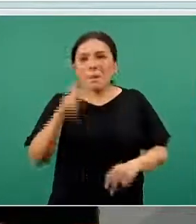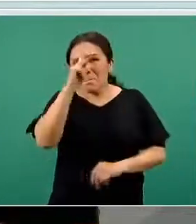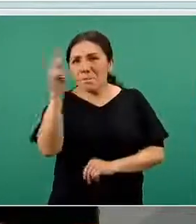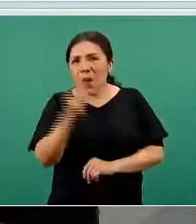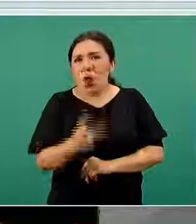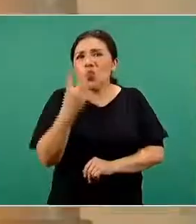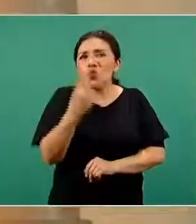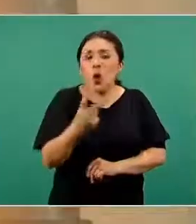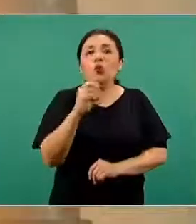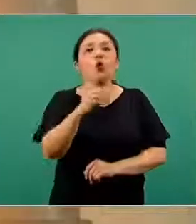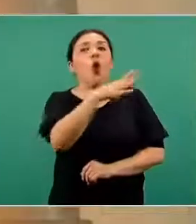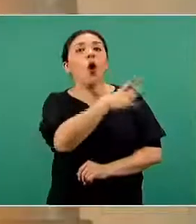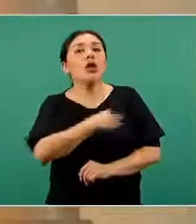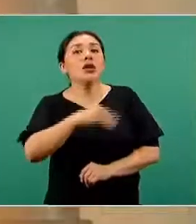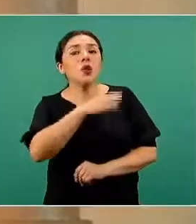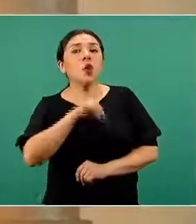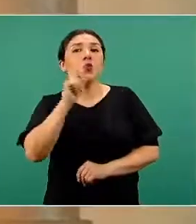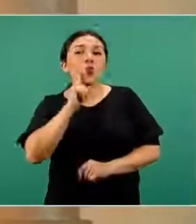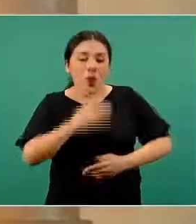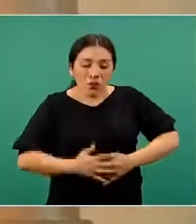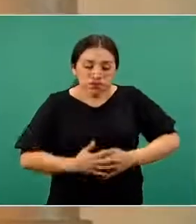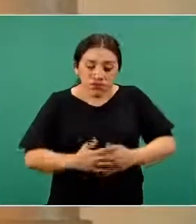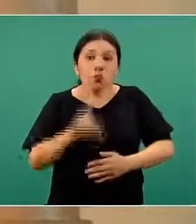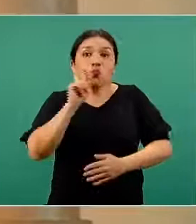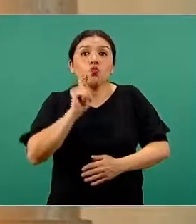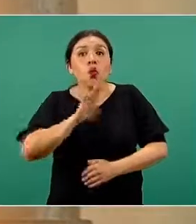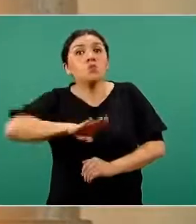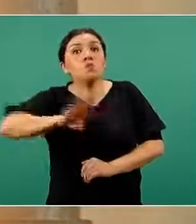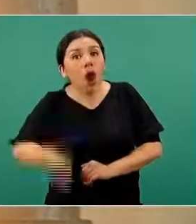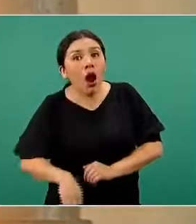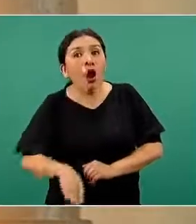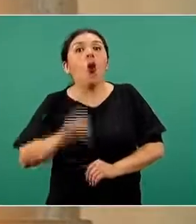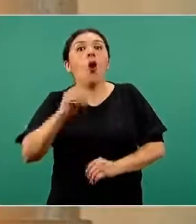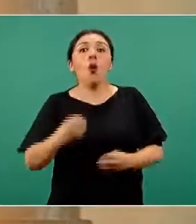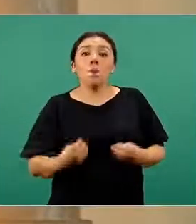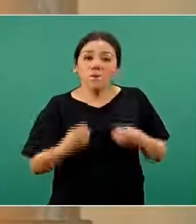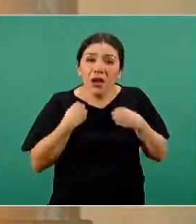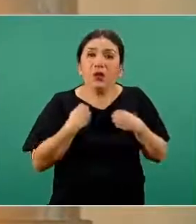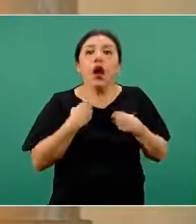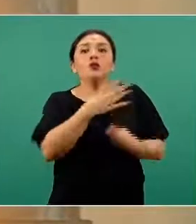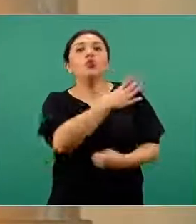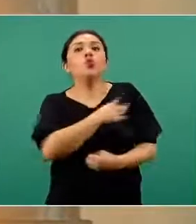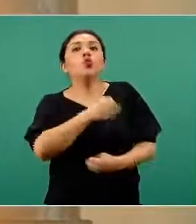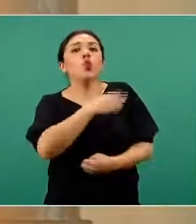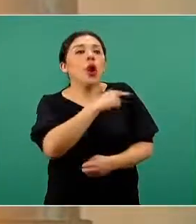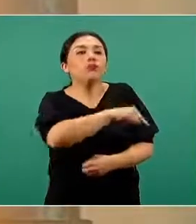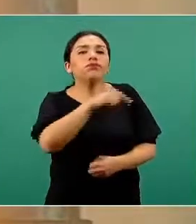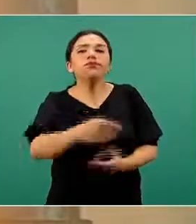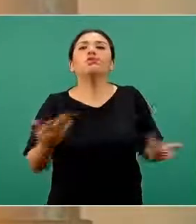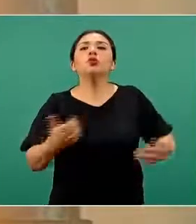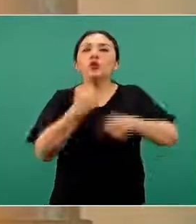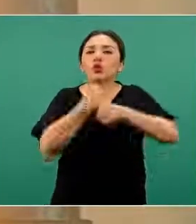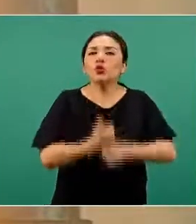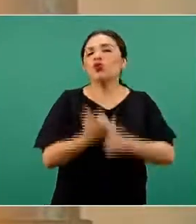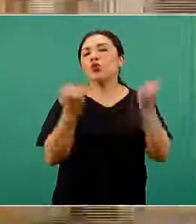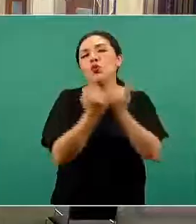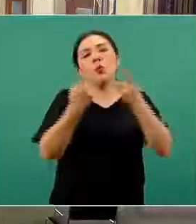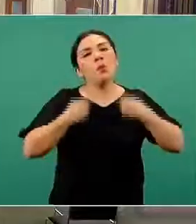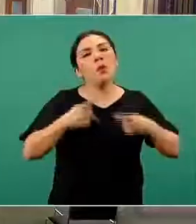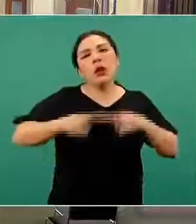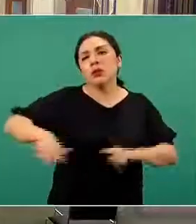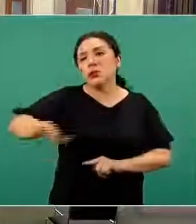los hijos de estas madres que mueren y que sobreviven, y en general para la sociedad. La que